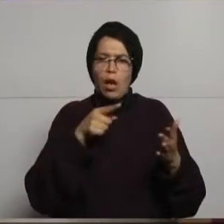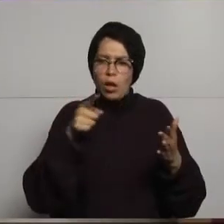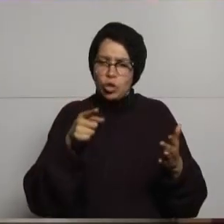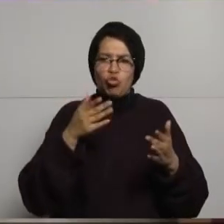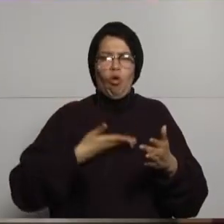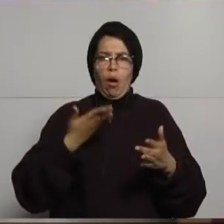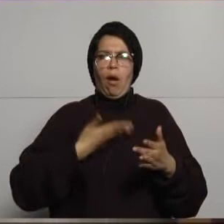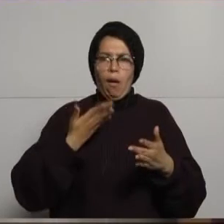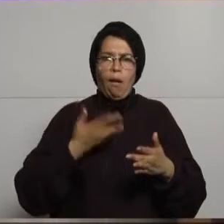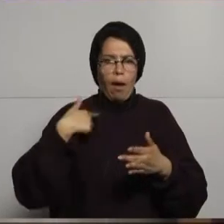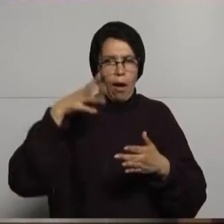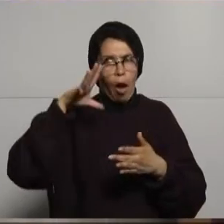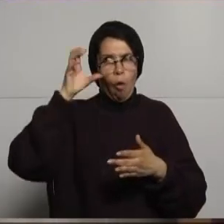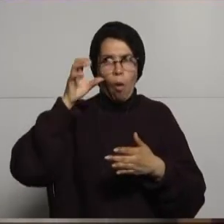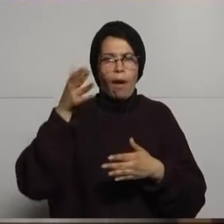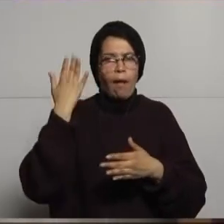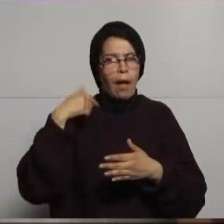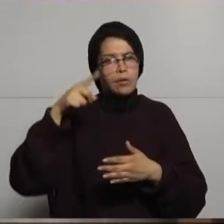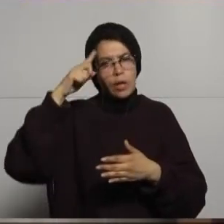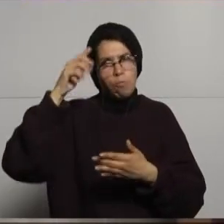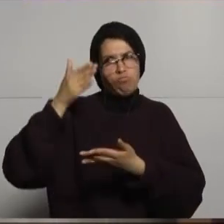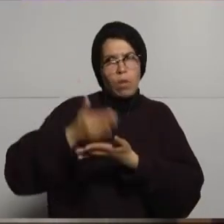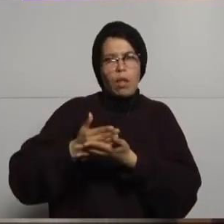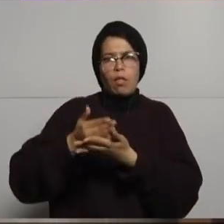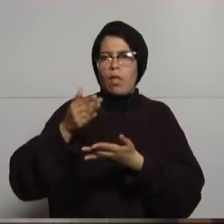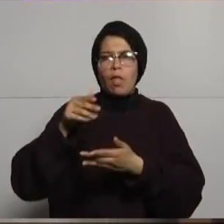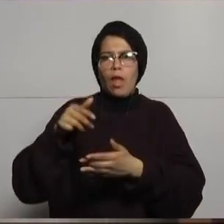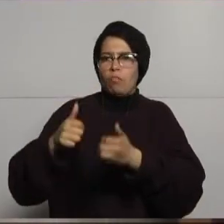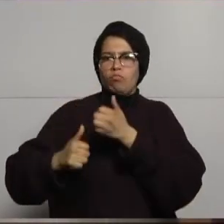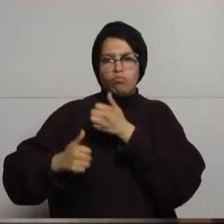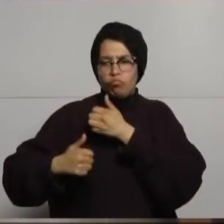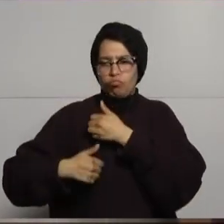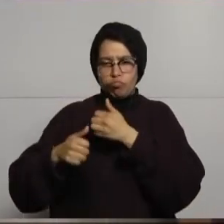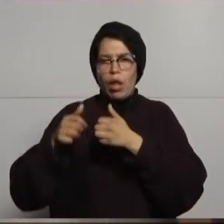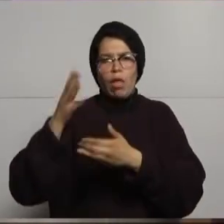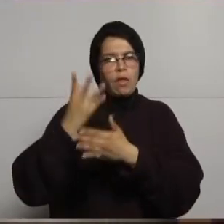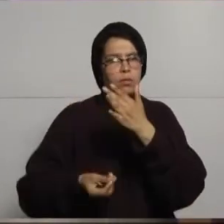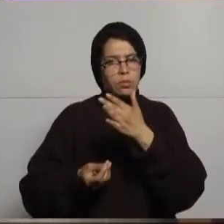nos queda la última charla de hoy, que en realidad es una exposición que va a hacer la filósofa